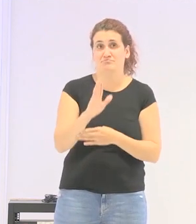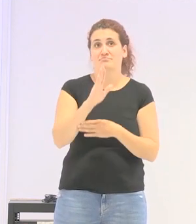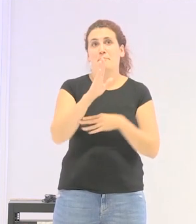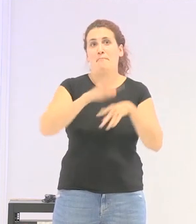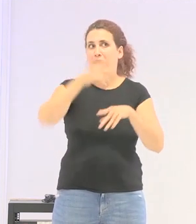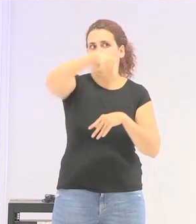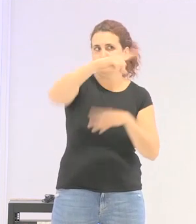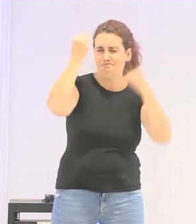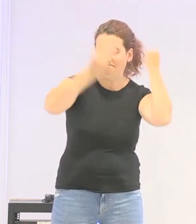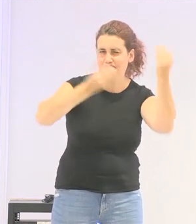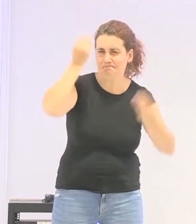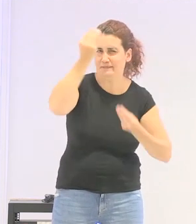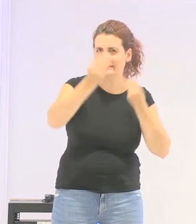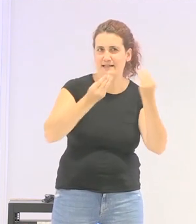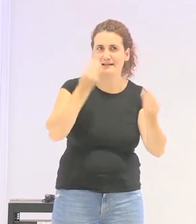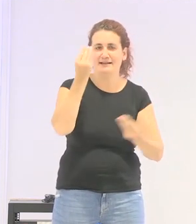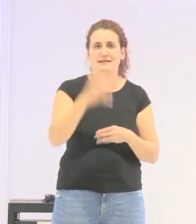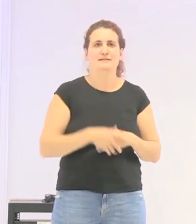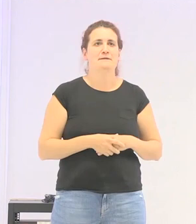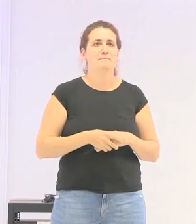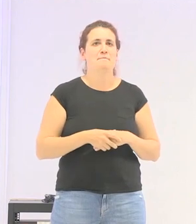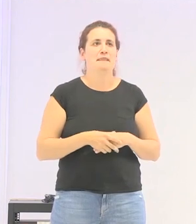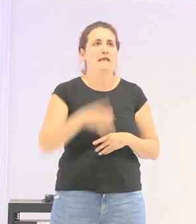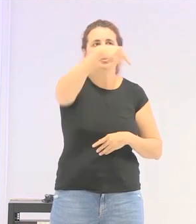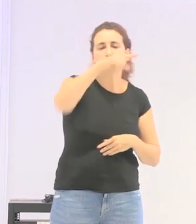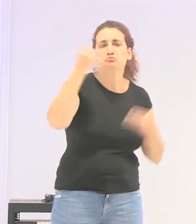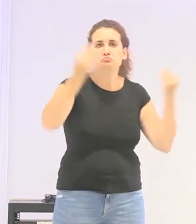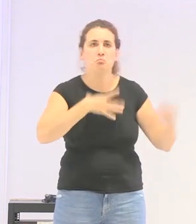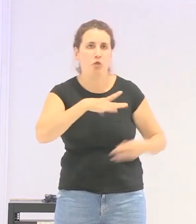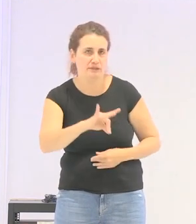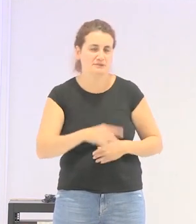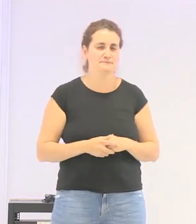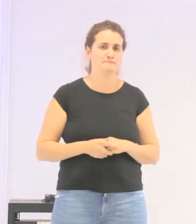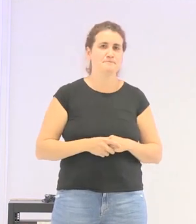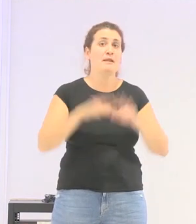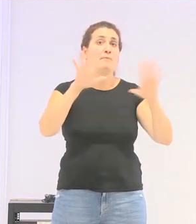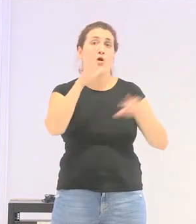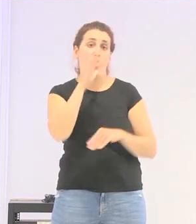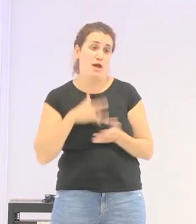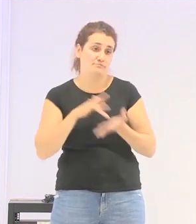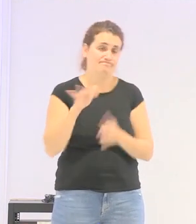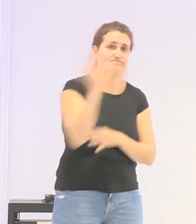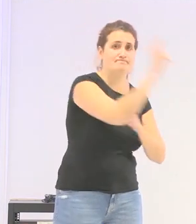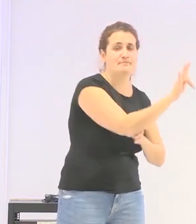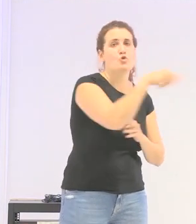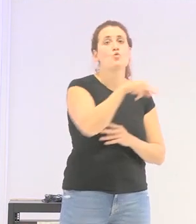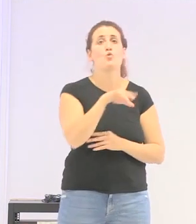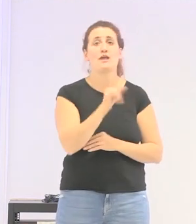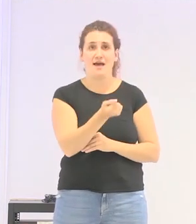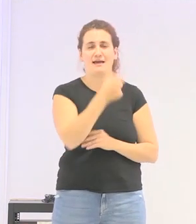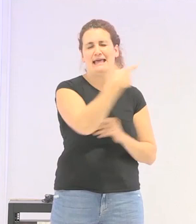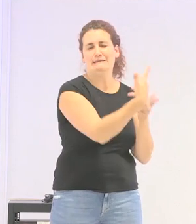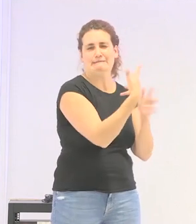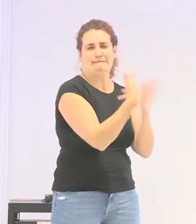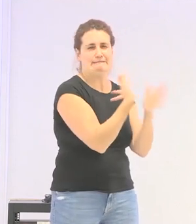reflexionar y a lo que yo le había estado dando vueltas. Pero os dejo aquí a Nuria, que nos lo va a